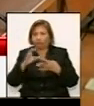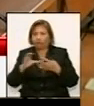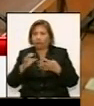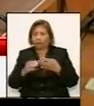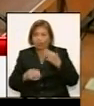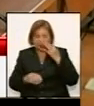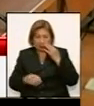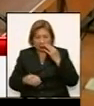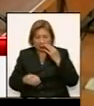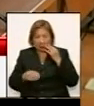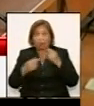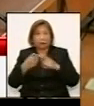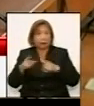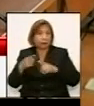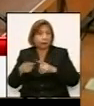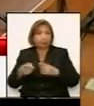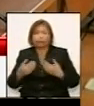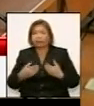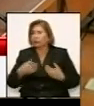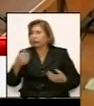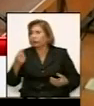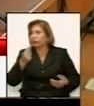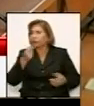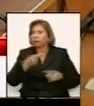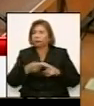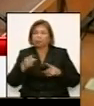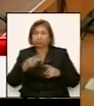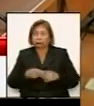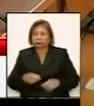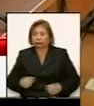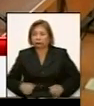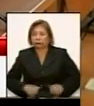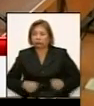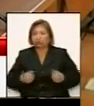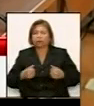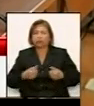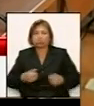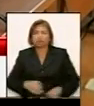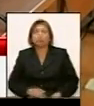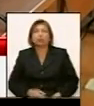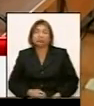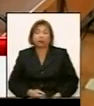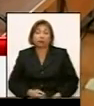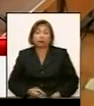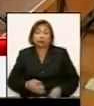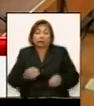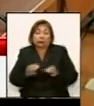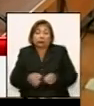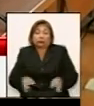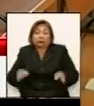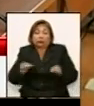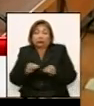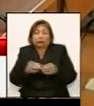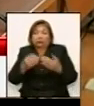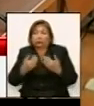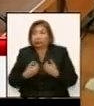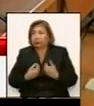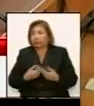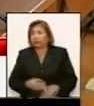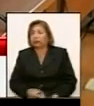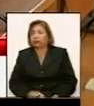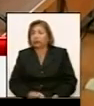tener motivaciones distintas y puede lograr efectos distintos en la víctima y en su vida. Entonces es importante tener una